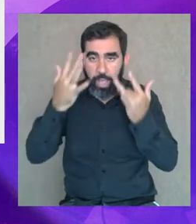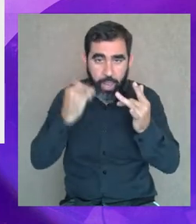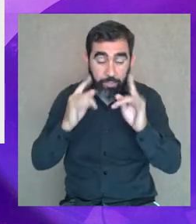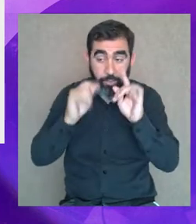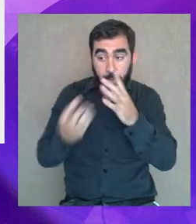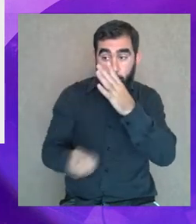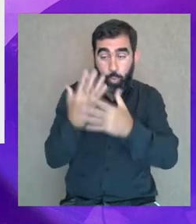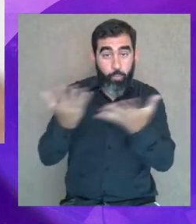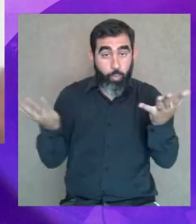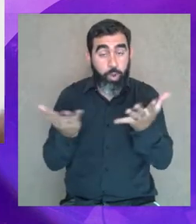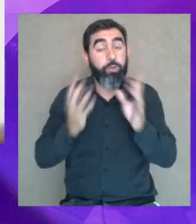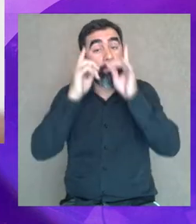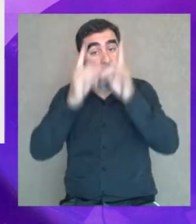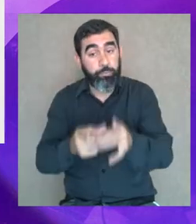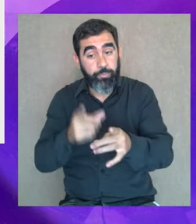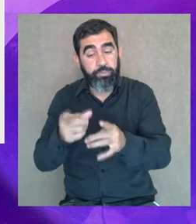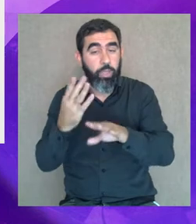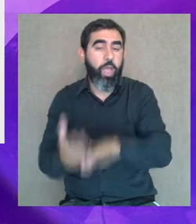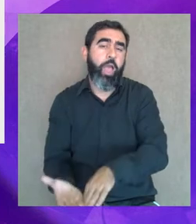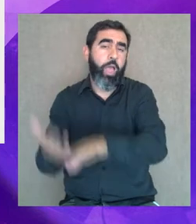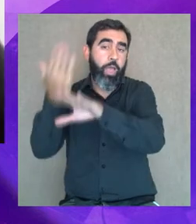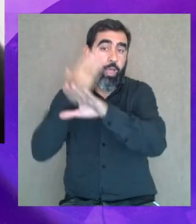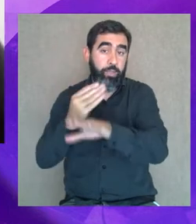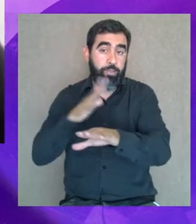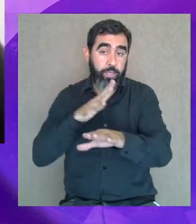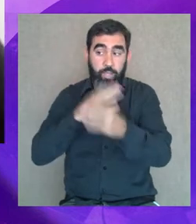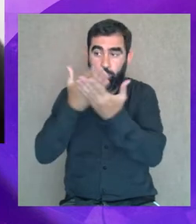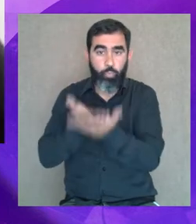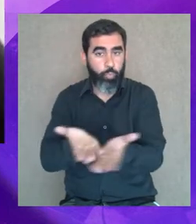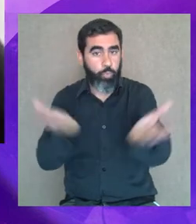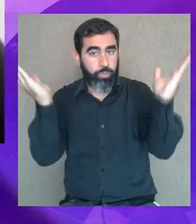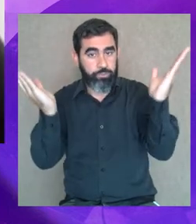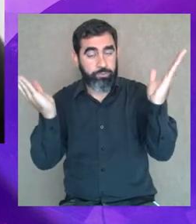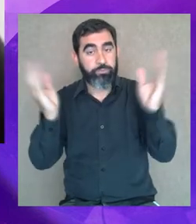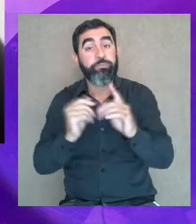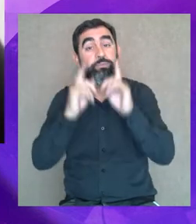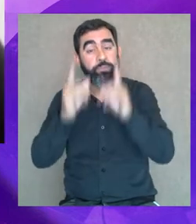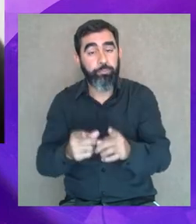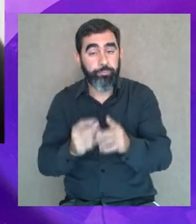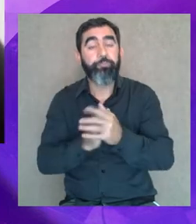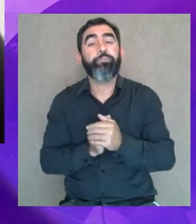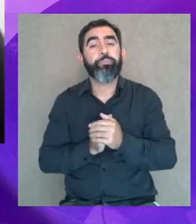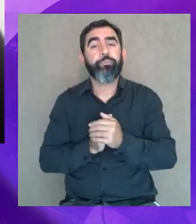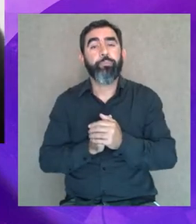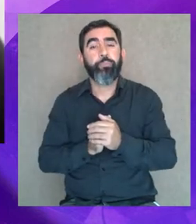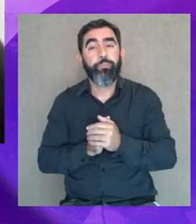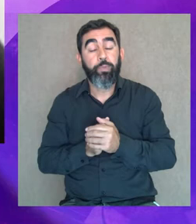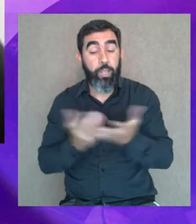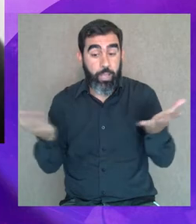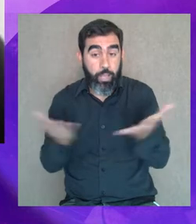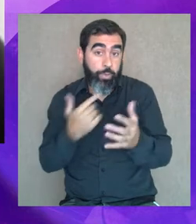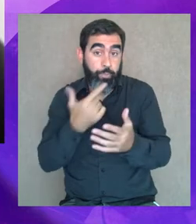incluso contemporáneo en relación con ese pasado que se ha invisibilizado a muy poco tiempo incluso